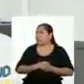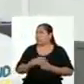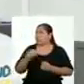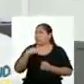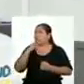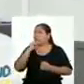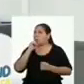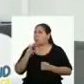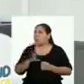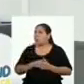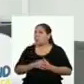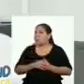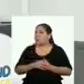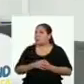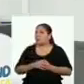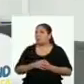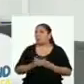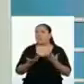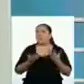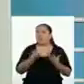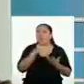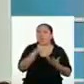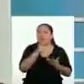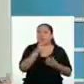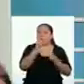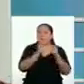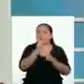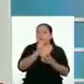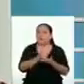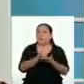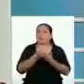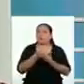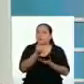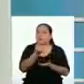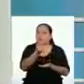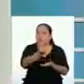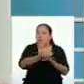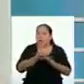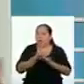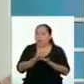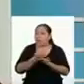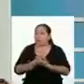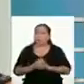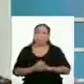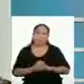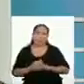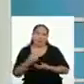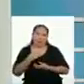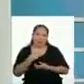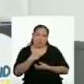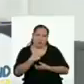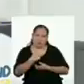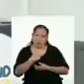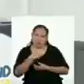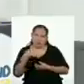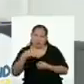para que me ayude a convencerlos de que me den dinero hoy mismo. Pero, si ni a mí que tengo empleo, me prestan dinero.